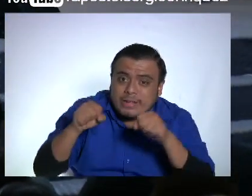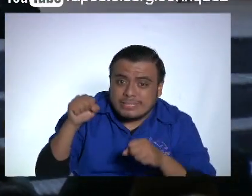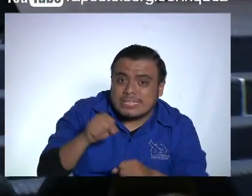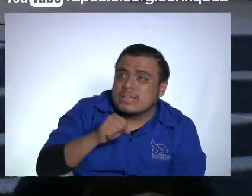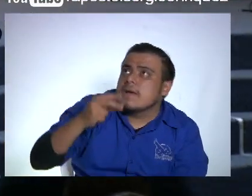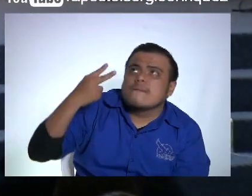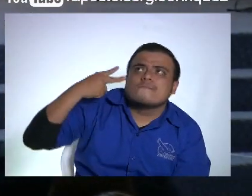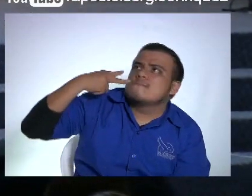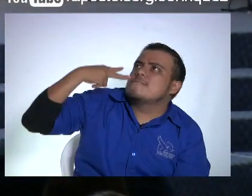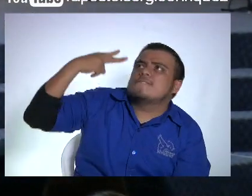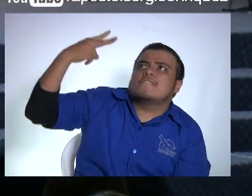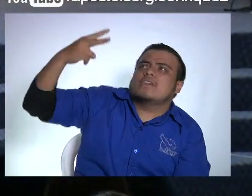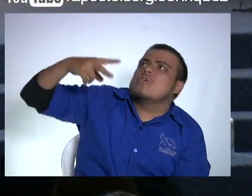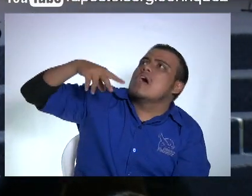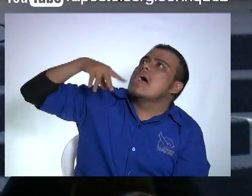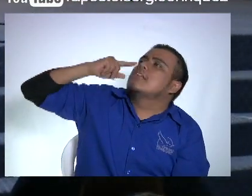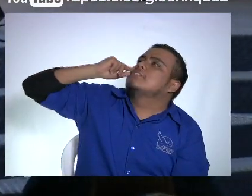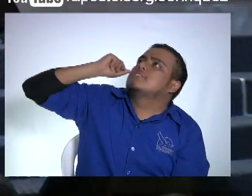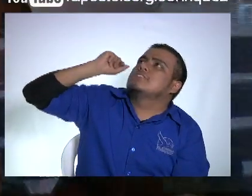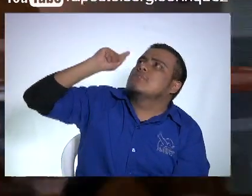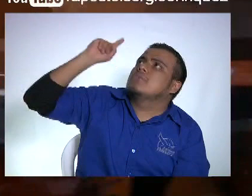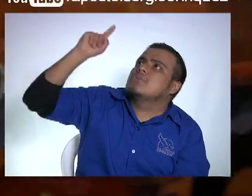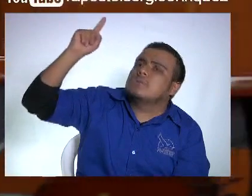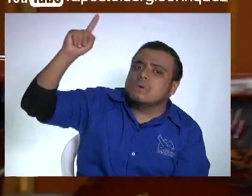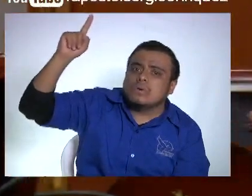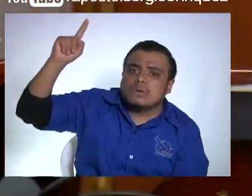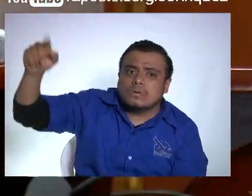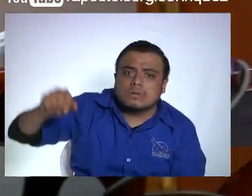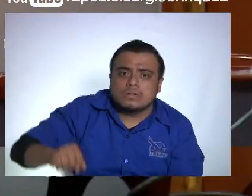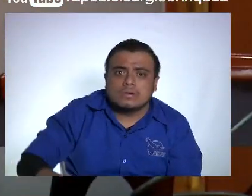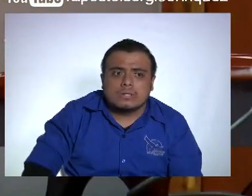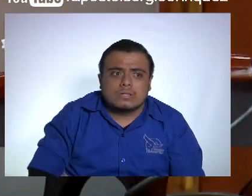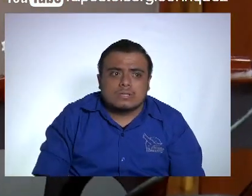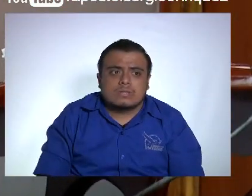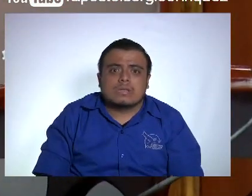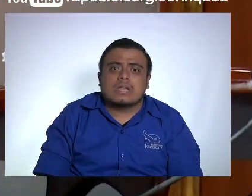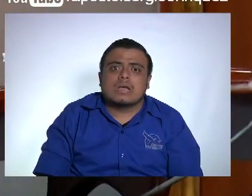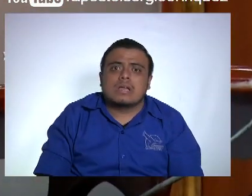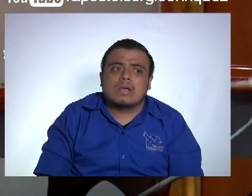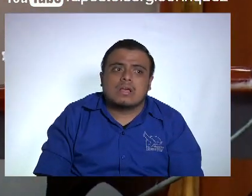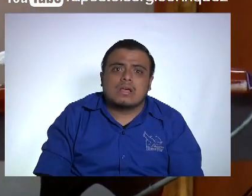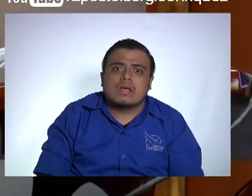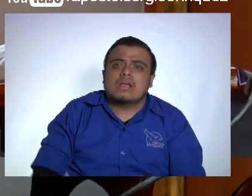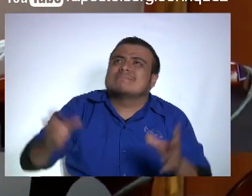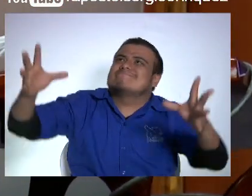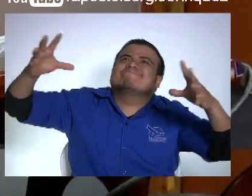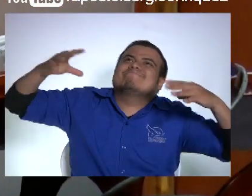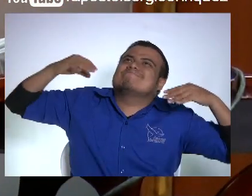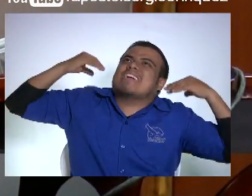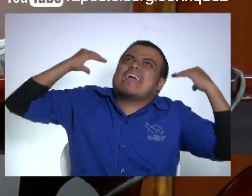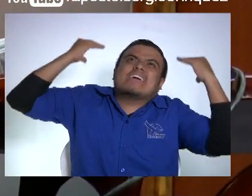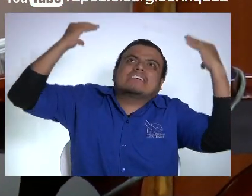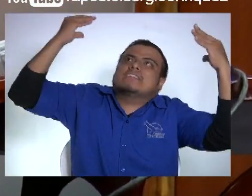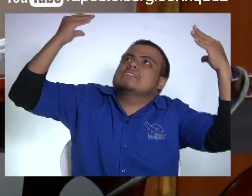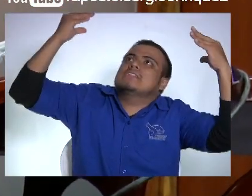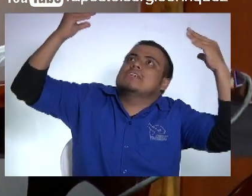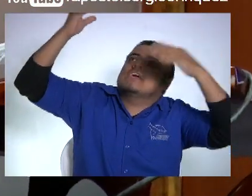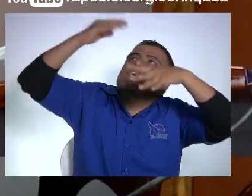Señor, veo al Señor exaltado en lo